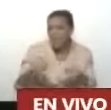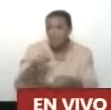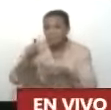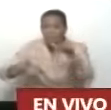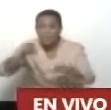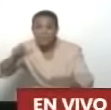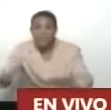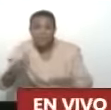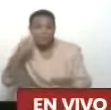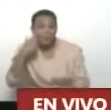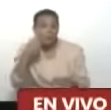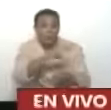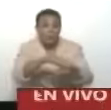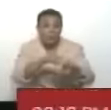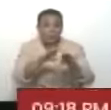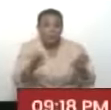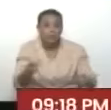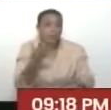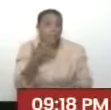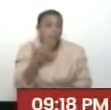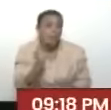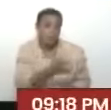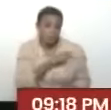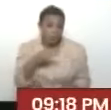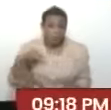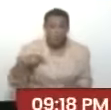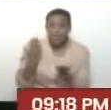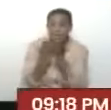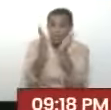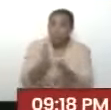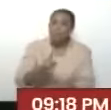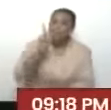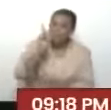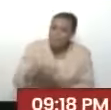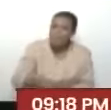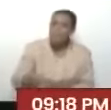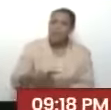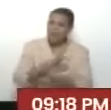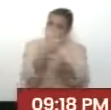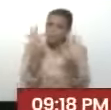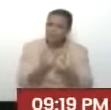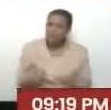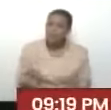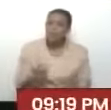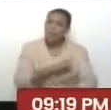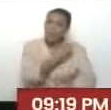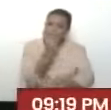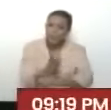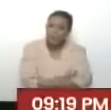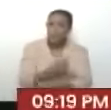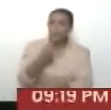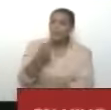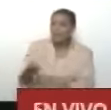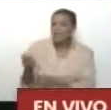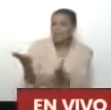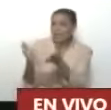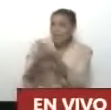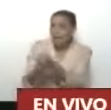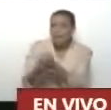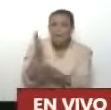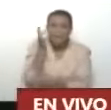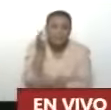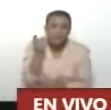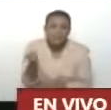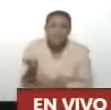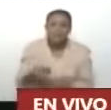que votaron por Ministerio de Educación. Porque nosotros los estudiantes también tenemos ese poder, como lo decía la compañera María